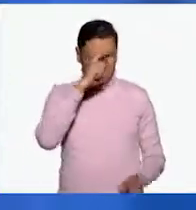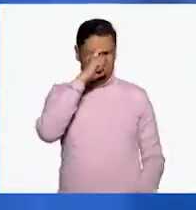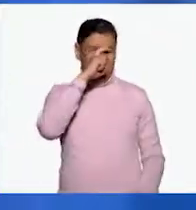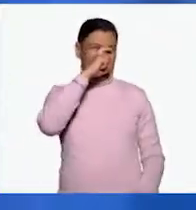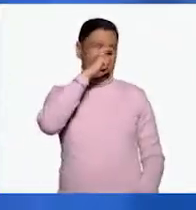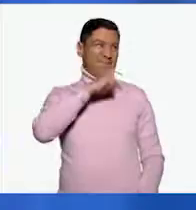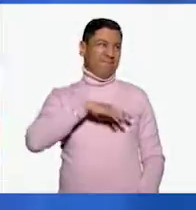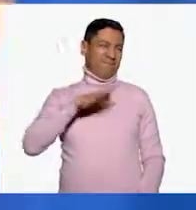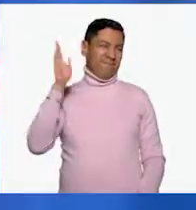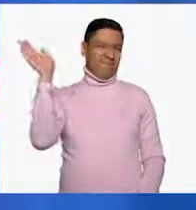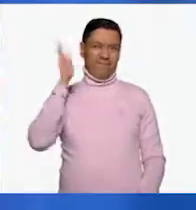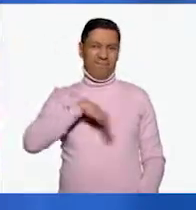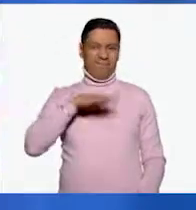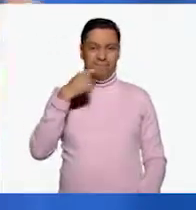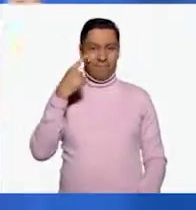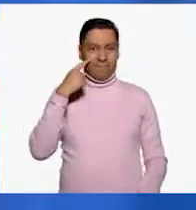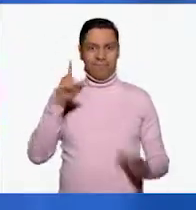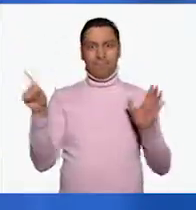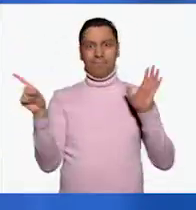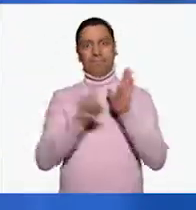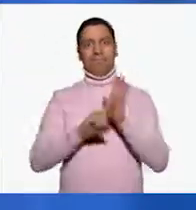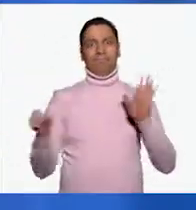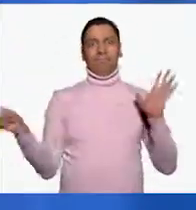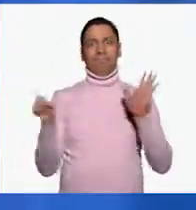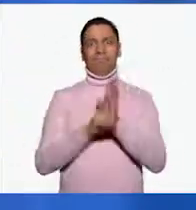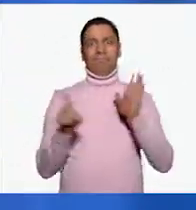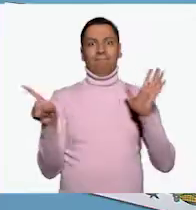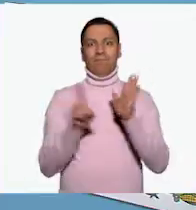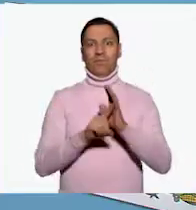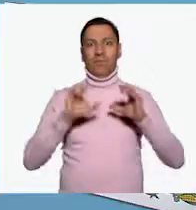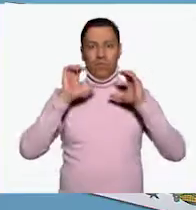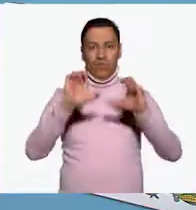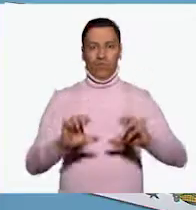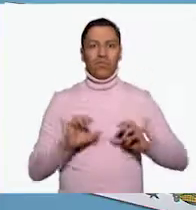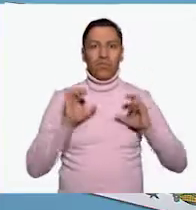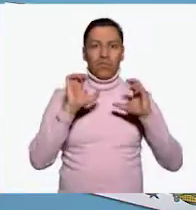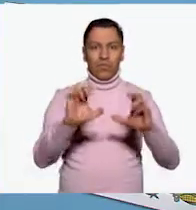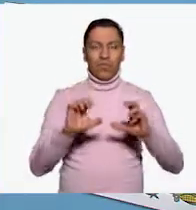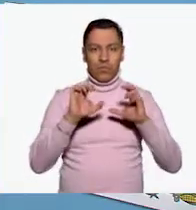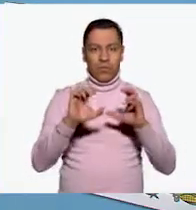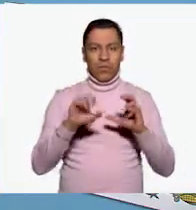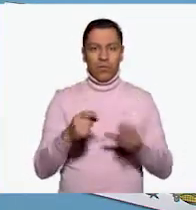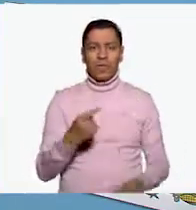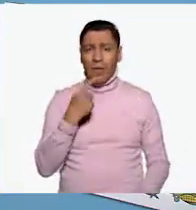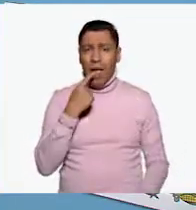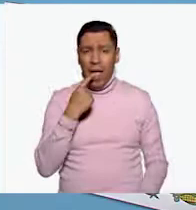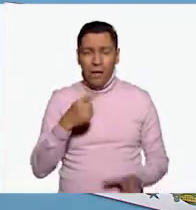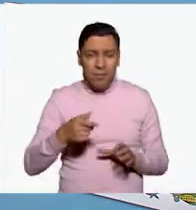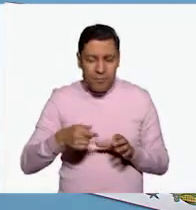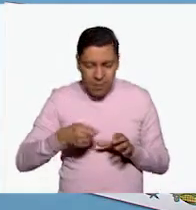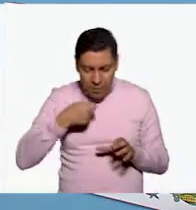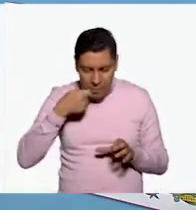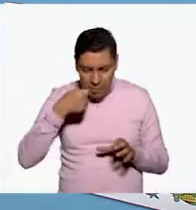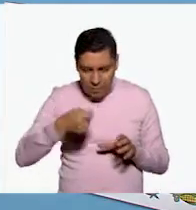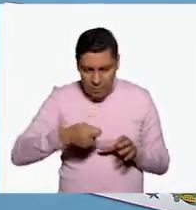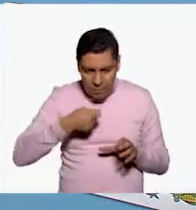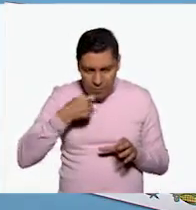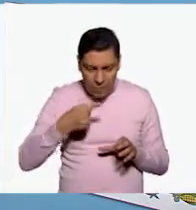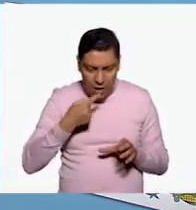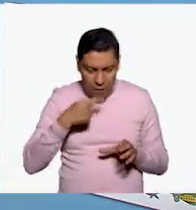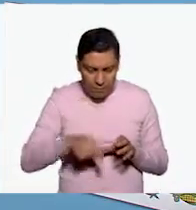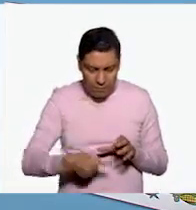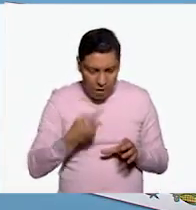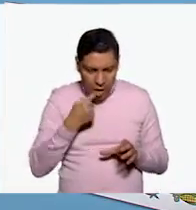desagradables que te dice alerta, alerta. El sentido del gusto también nos ayuda porque al